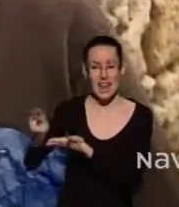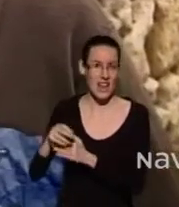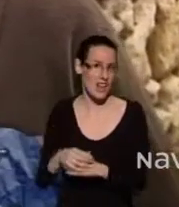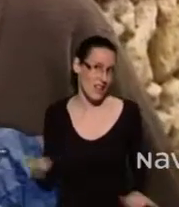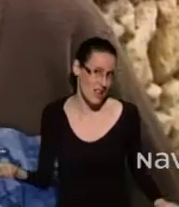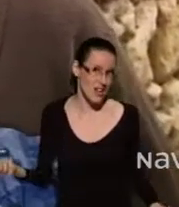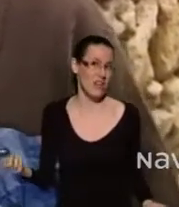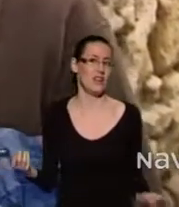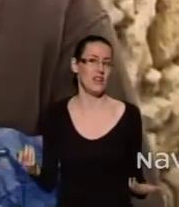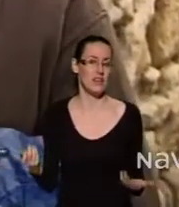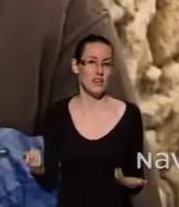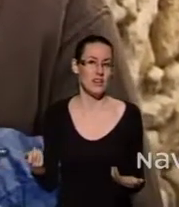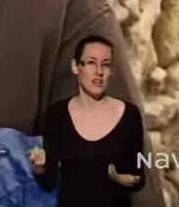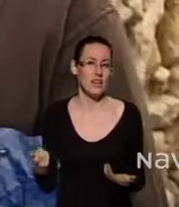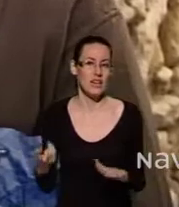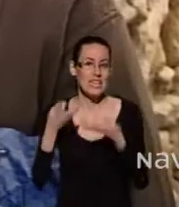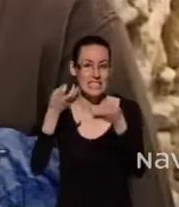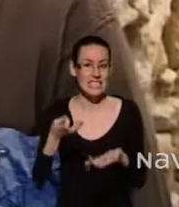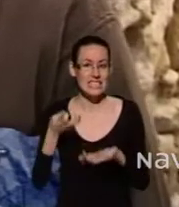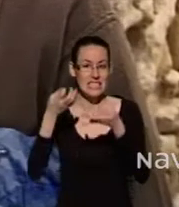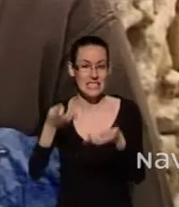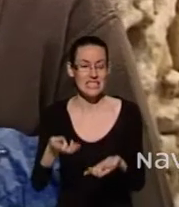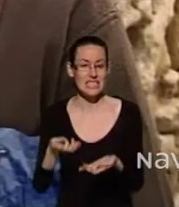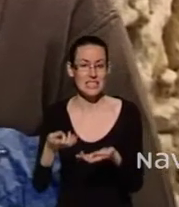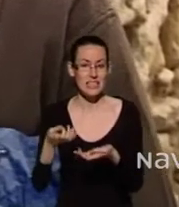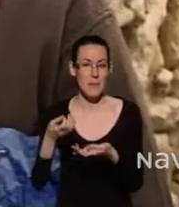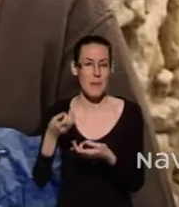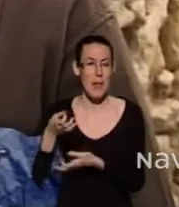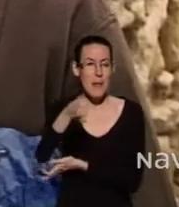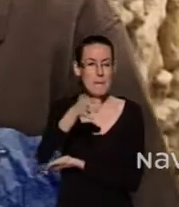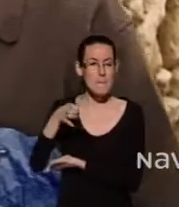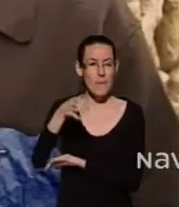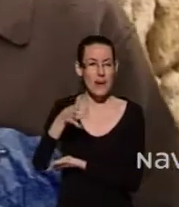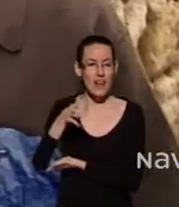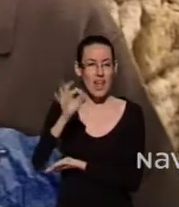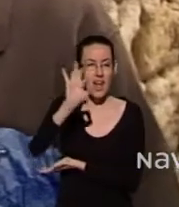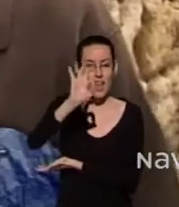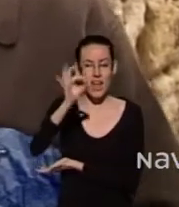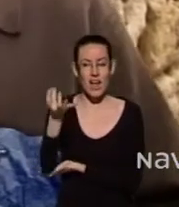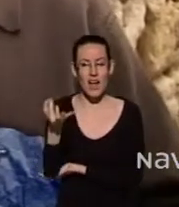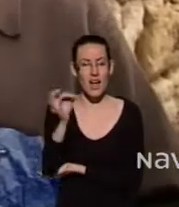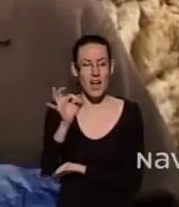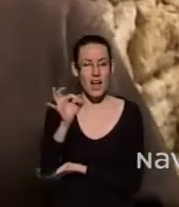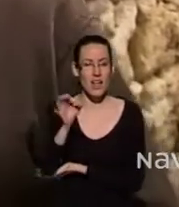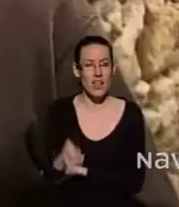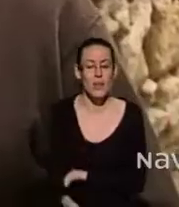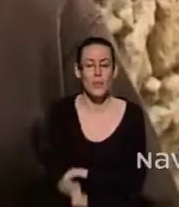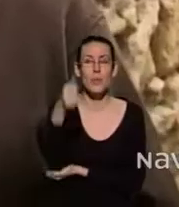él una chapa que tenía dos caras. Y claro, y todos los viajes, tiraba